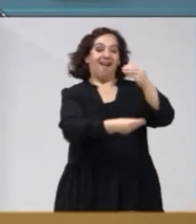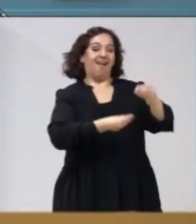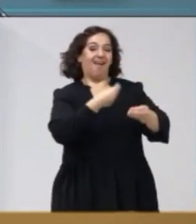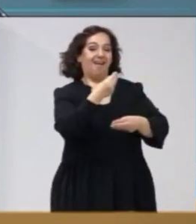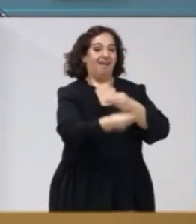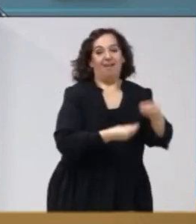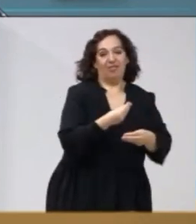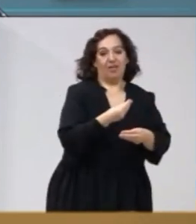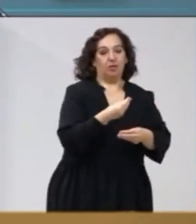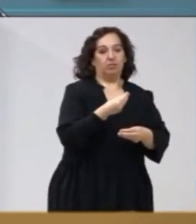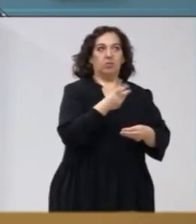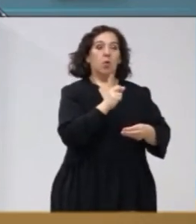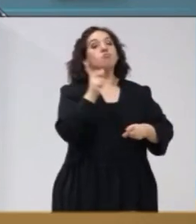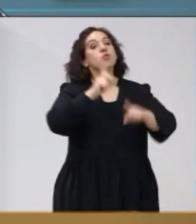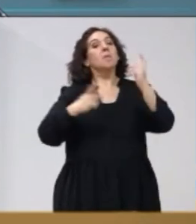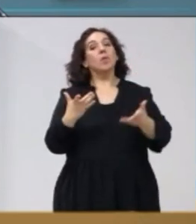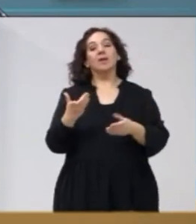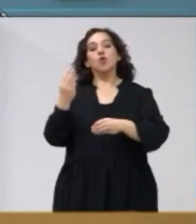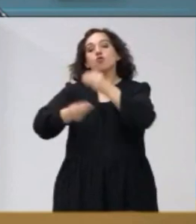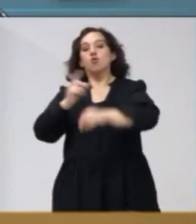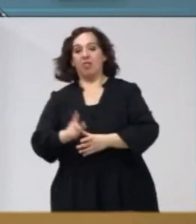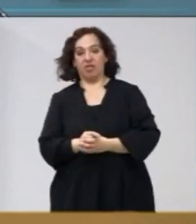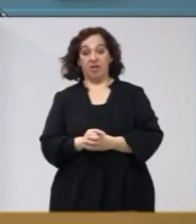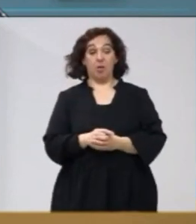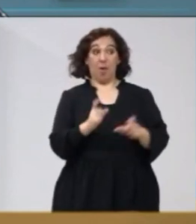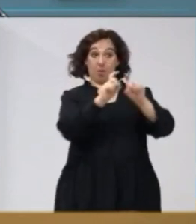hace. Si hay un contubernio entre